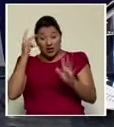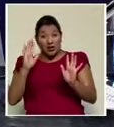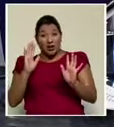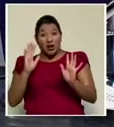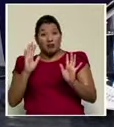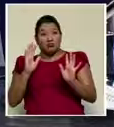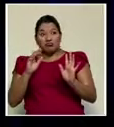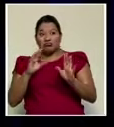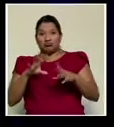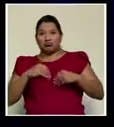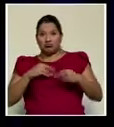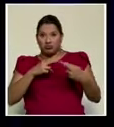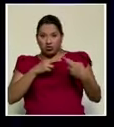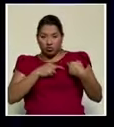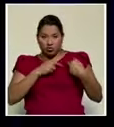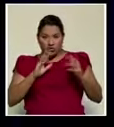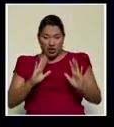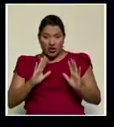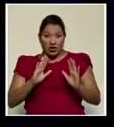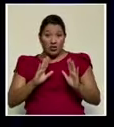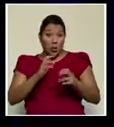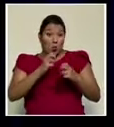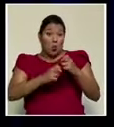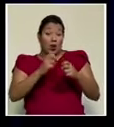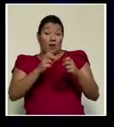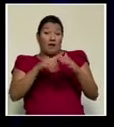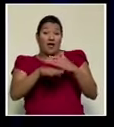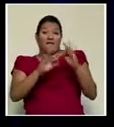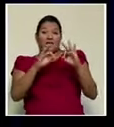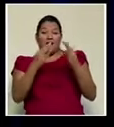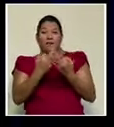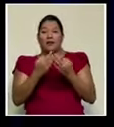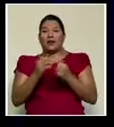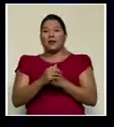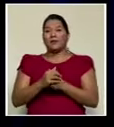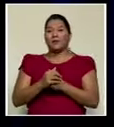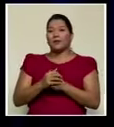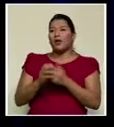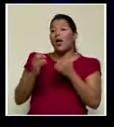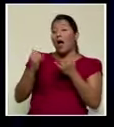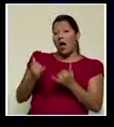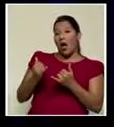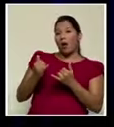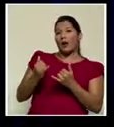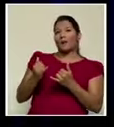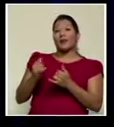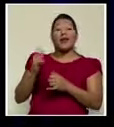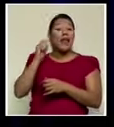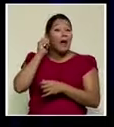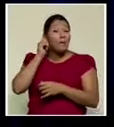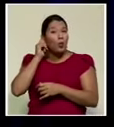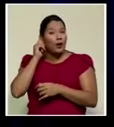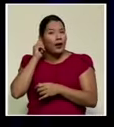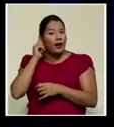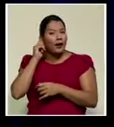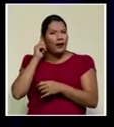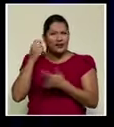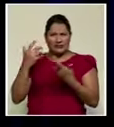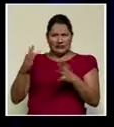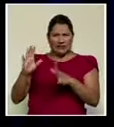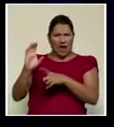familiar. Ser cuñado, don Luis Antonio, no fue hace 2 días, antes de la inscripción. Ser